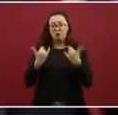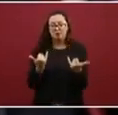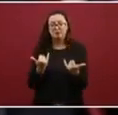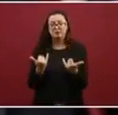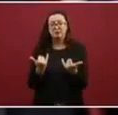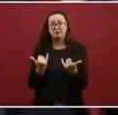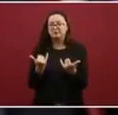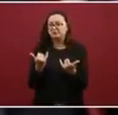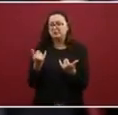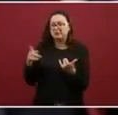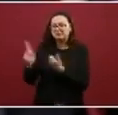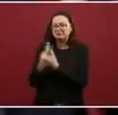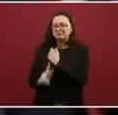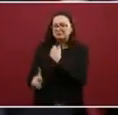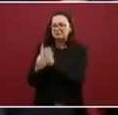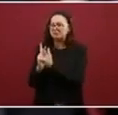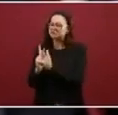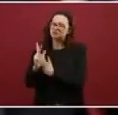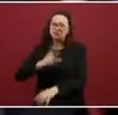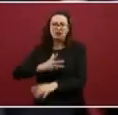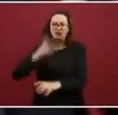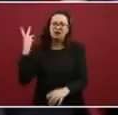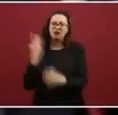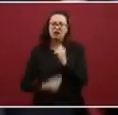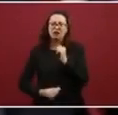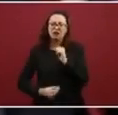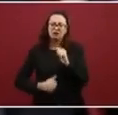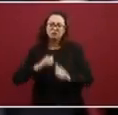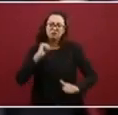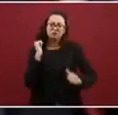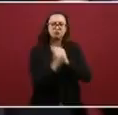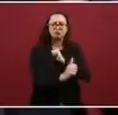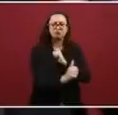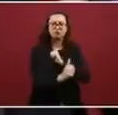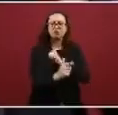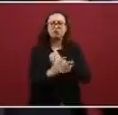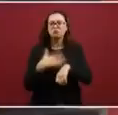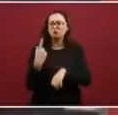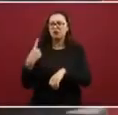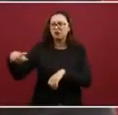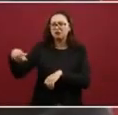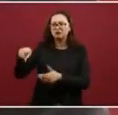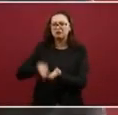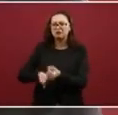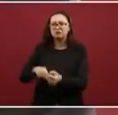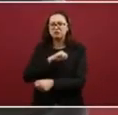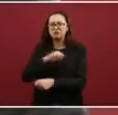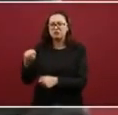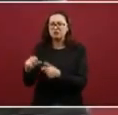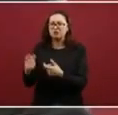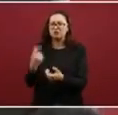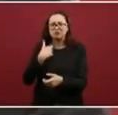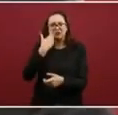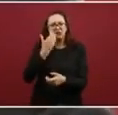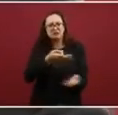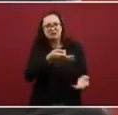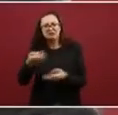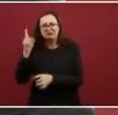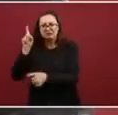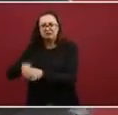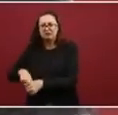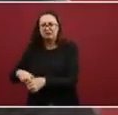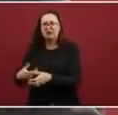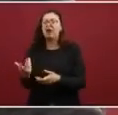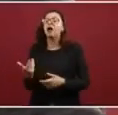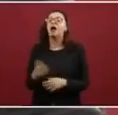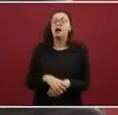huyen de sus países porque Sí. pues son presionados por bandas delincuenciales para incorporarse a ellas, ¿no? Eso es otra cosa, sí.